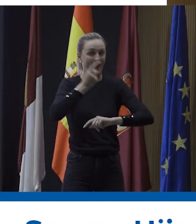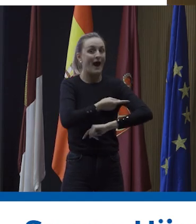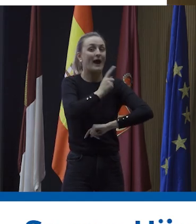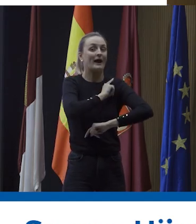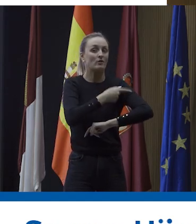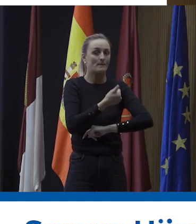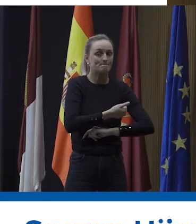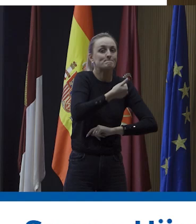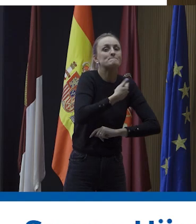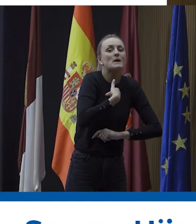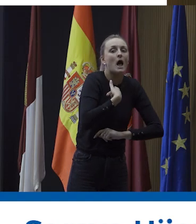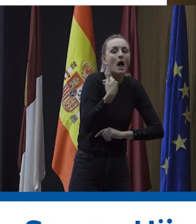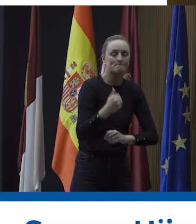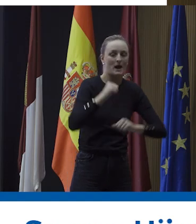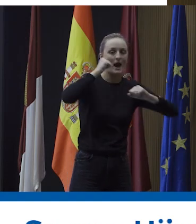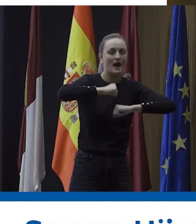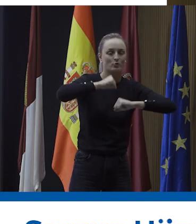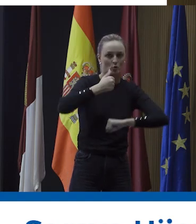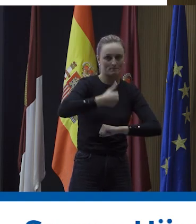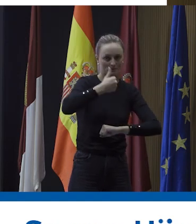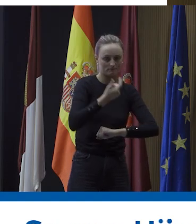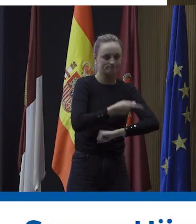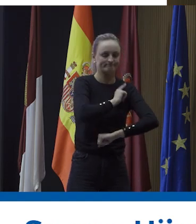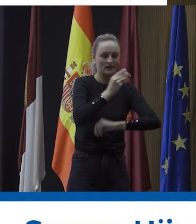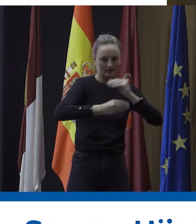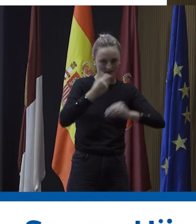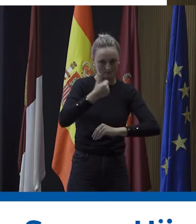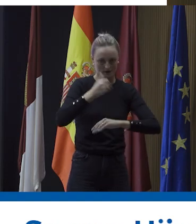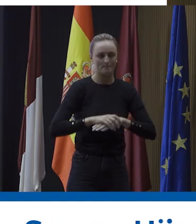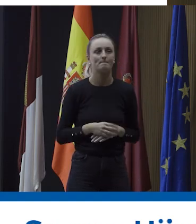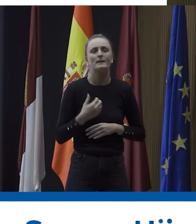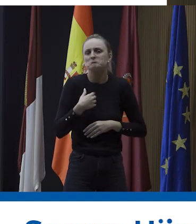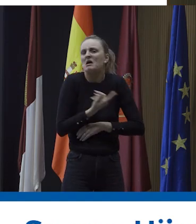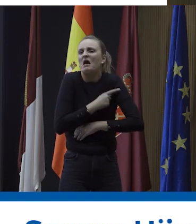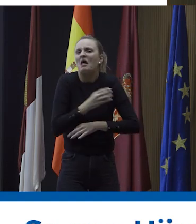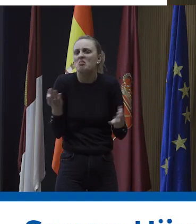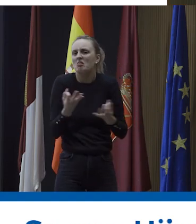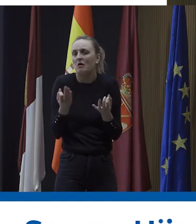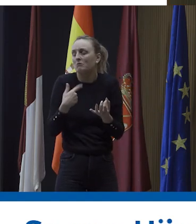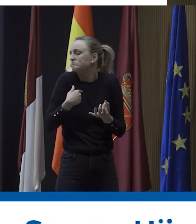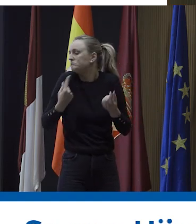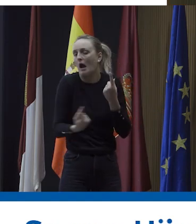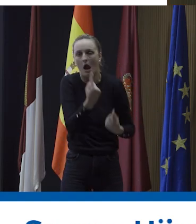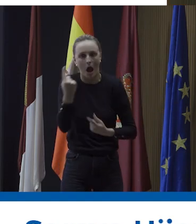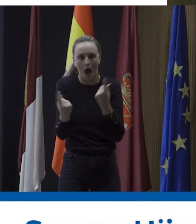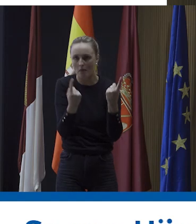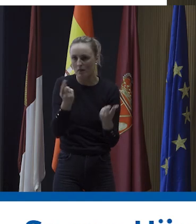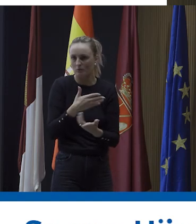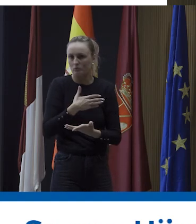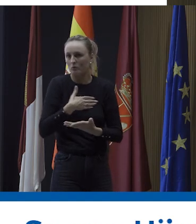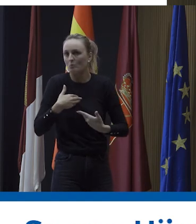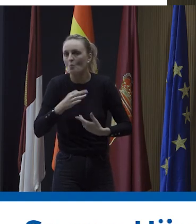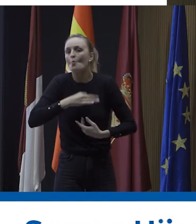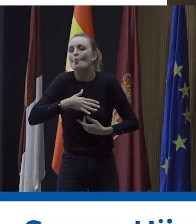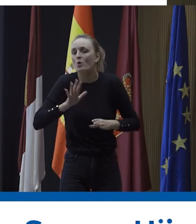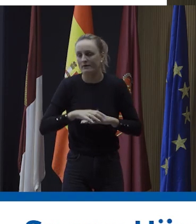realizarlo más cuanto mayor eres. ¿Y qué ejercicio hago? Pues el que cada uno pueda. Si hay